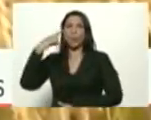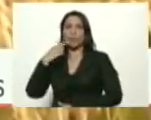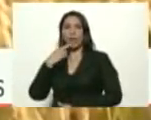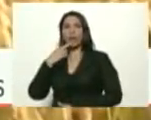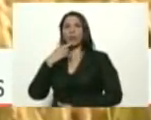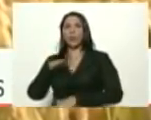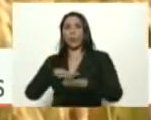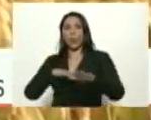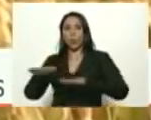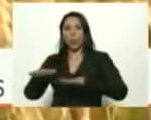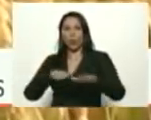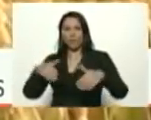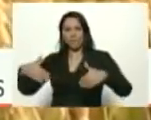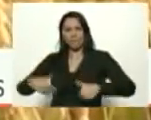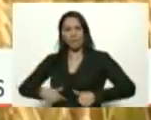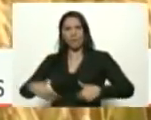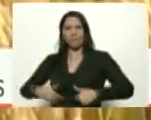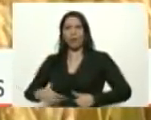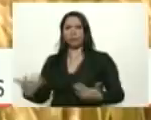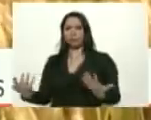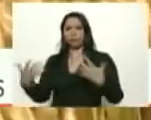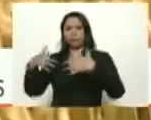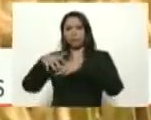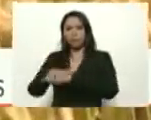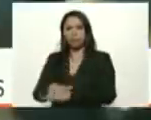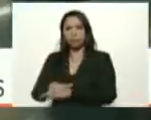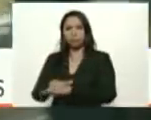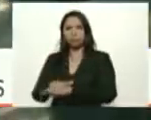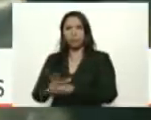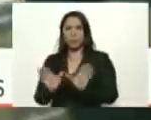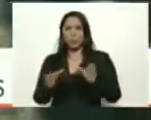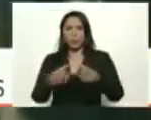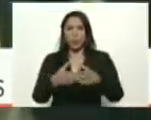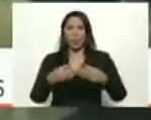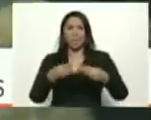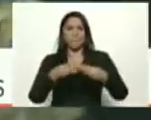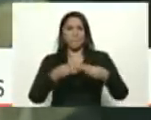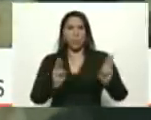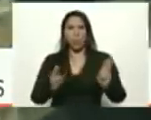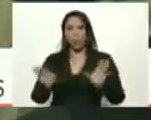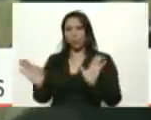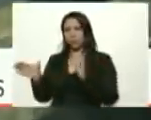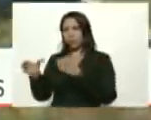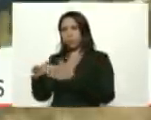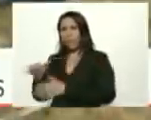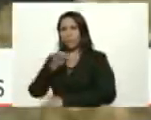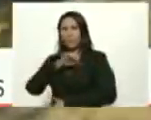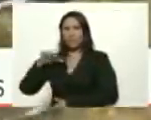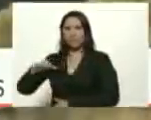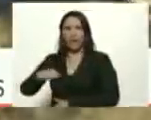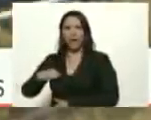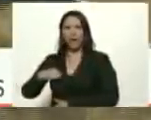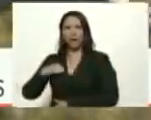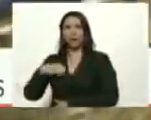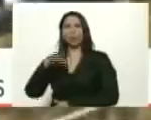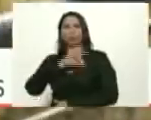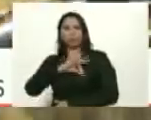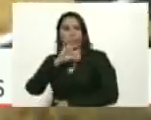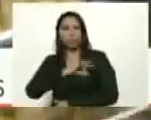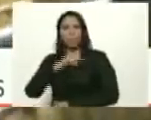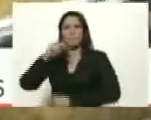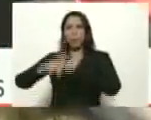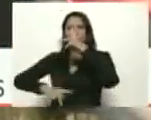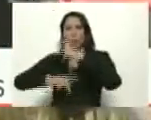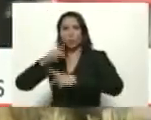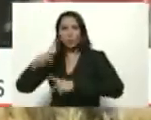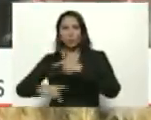COGEDE. Un esfuerzo conjunto del sector público, del sector privado, de las asociaciones productivas,